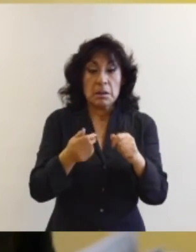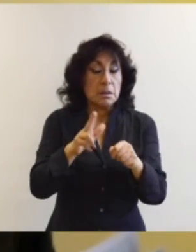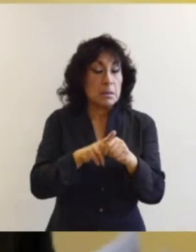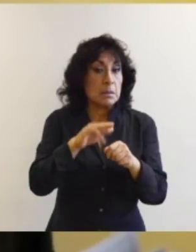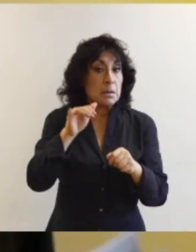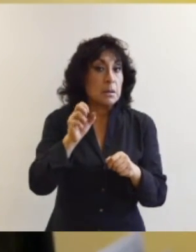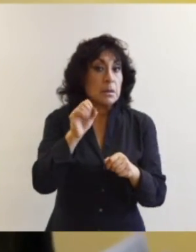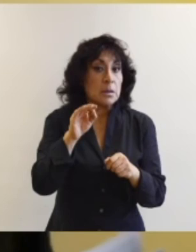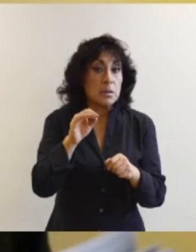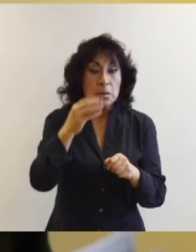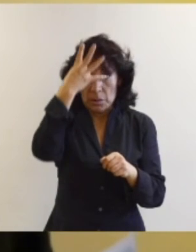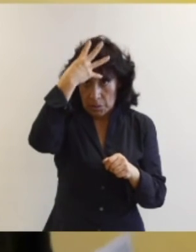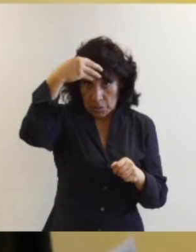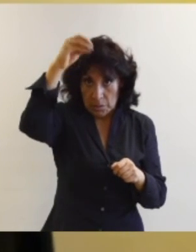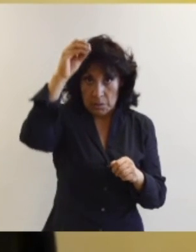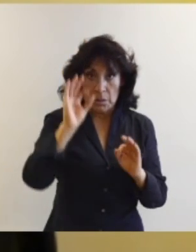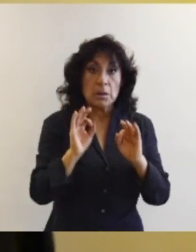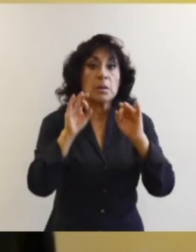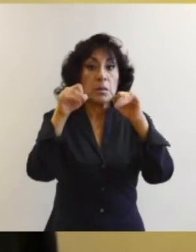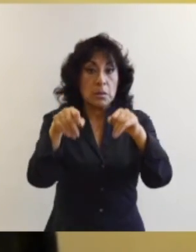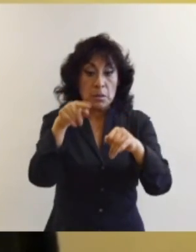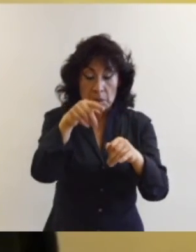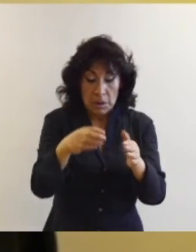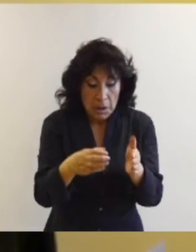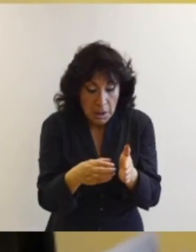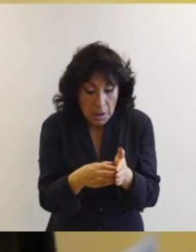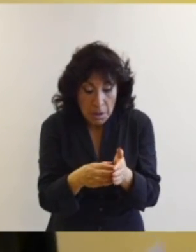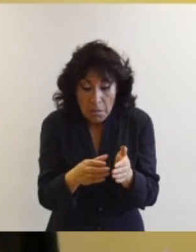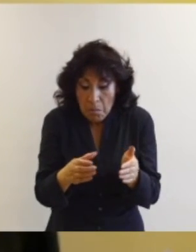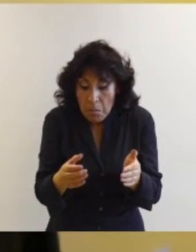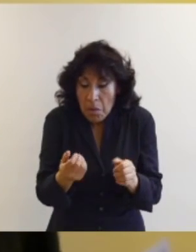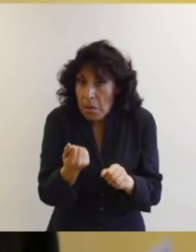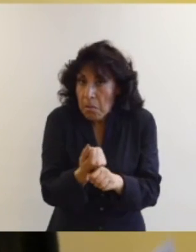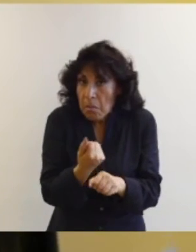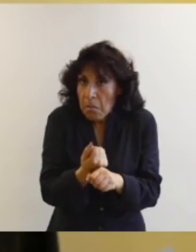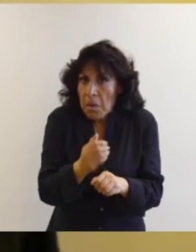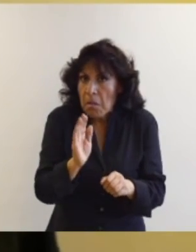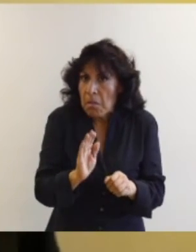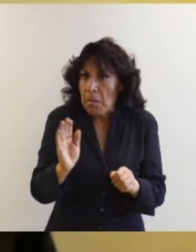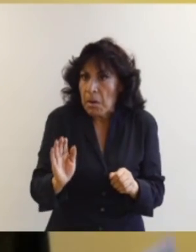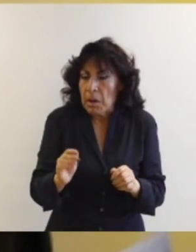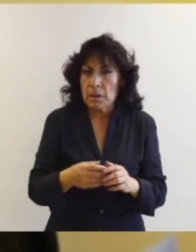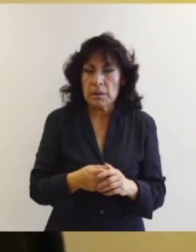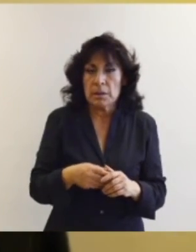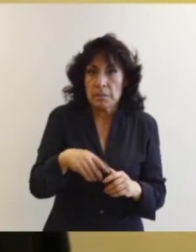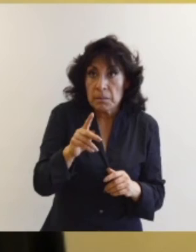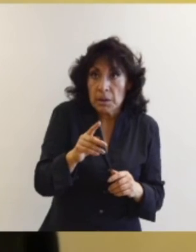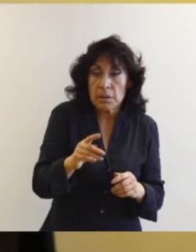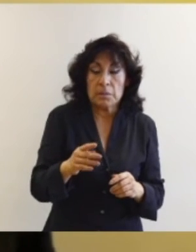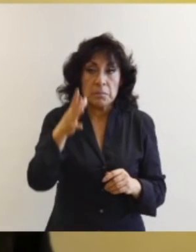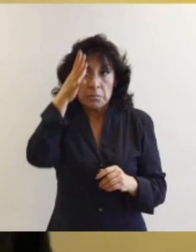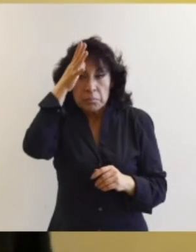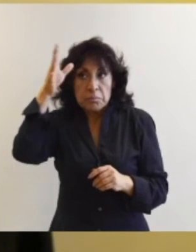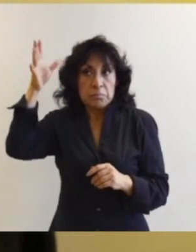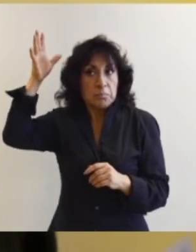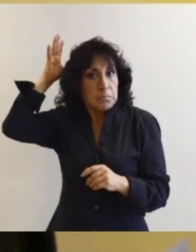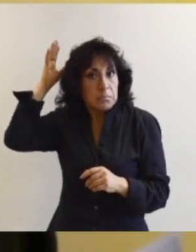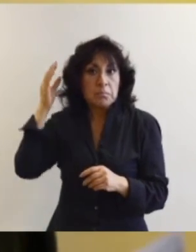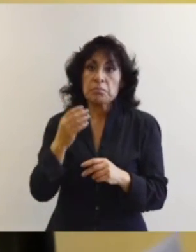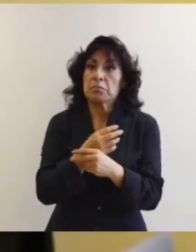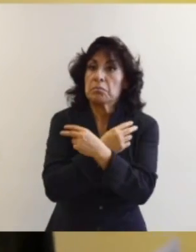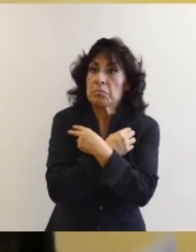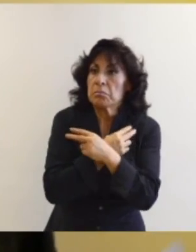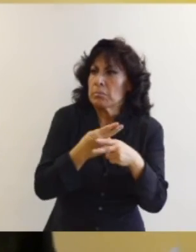la capilla del Hospital de Jesús que él fundó. Ahora bien, es perfectamente absurdo